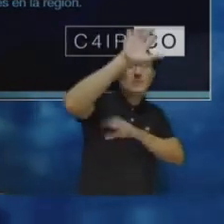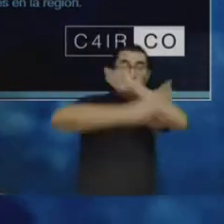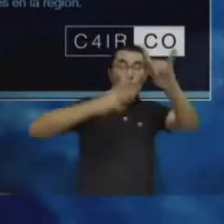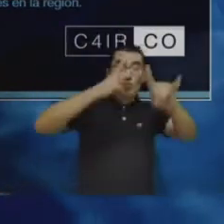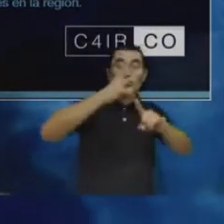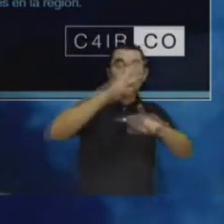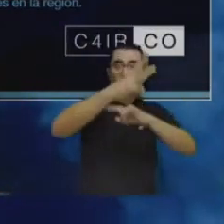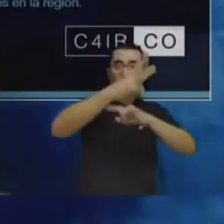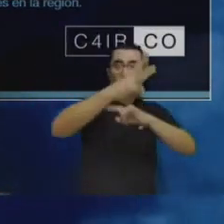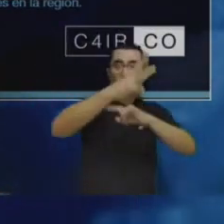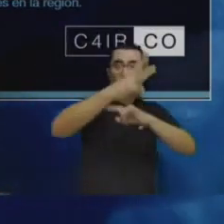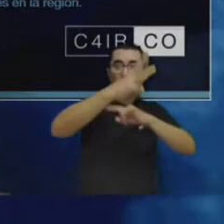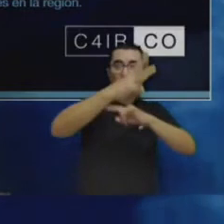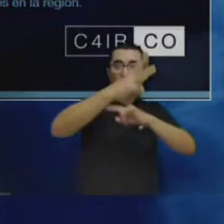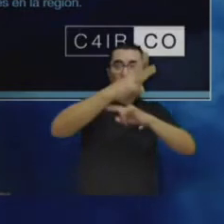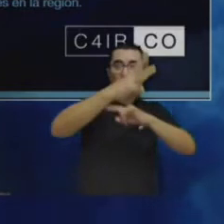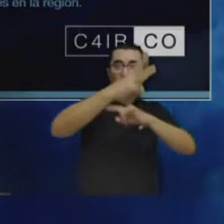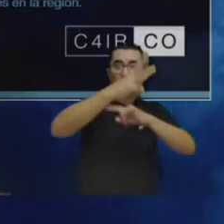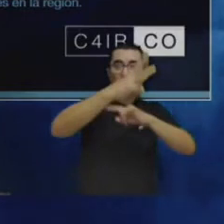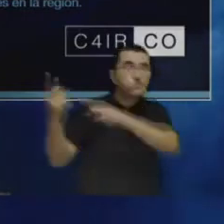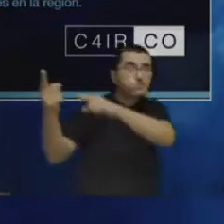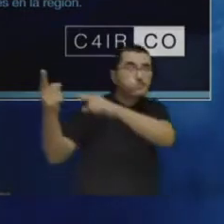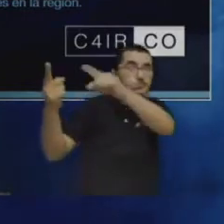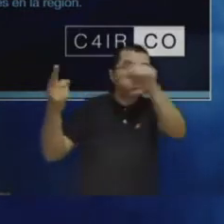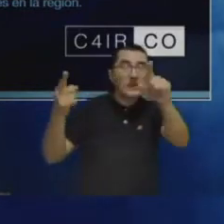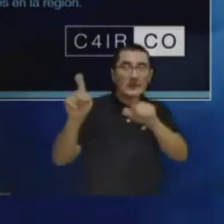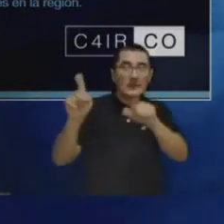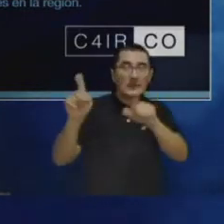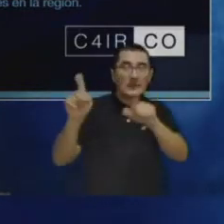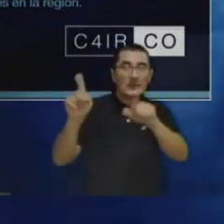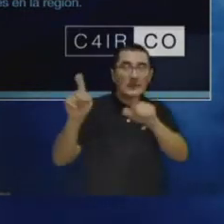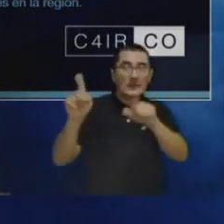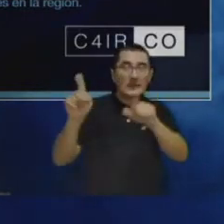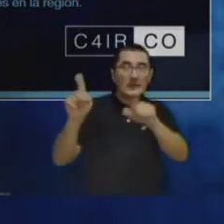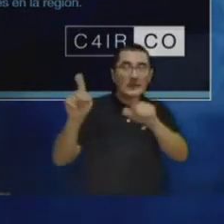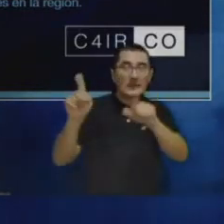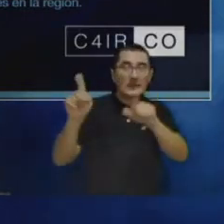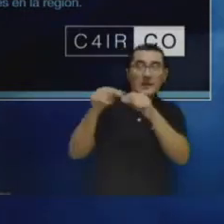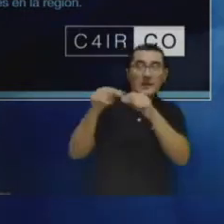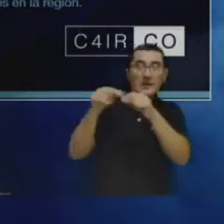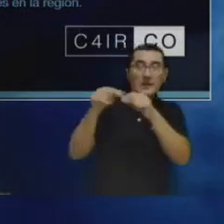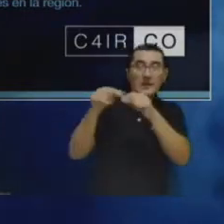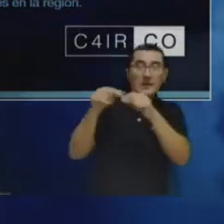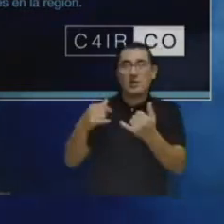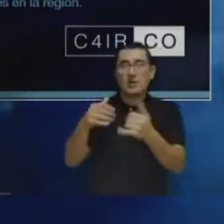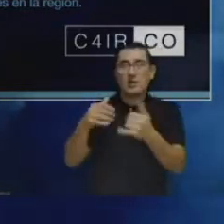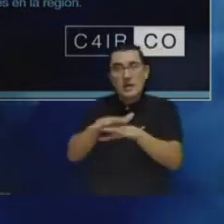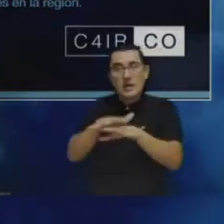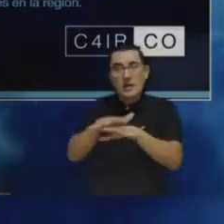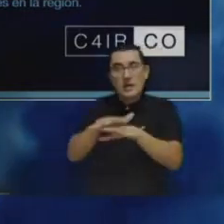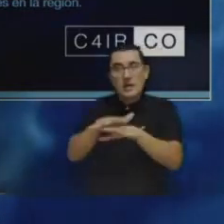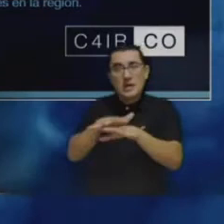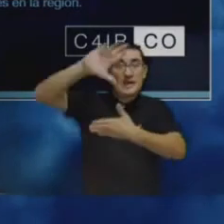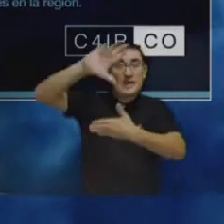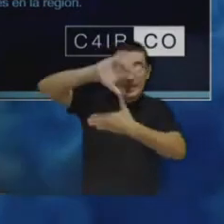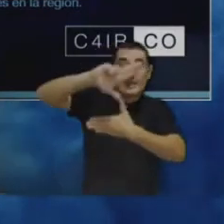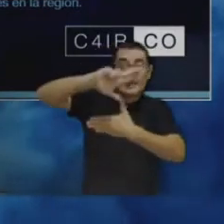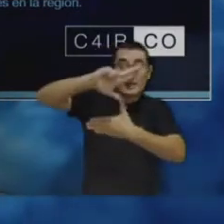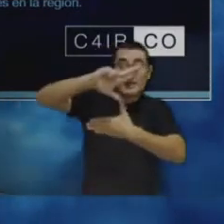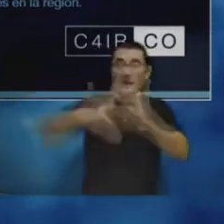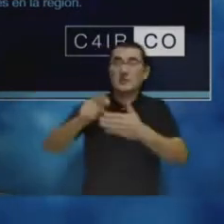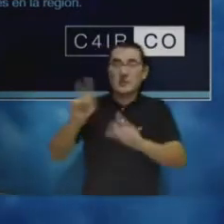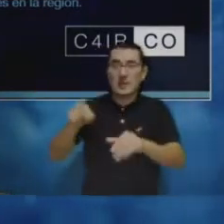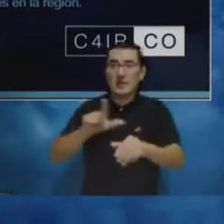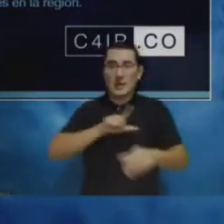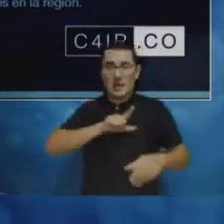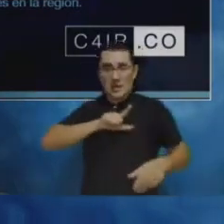Foro Económico Mundial. La red inteligente para Latinoamérica está liderada por el centro. Ahorita les voy a hablar un poco